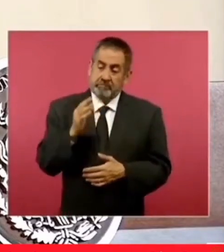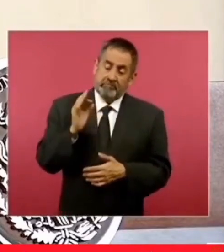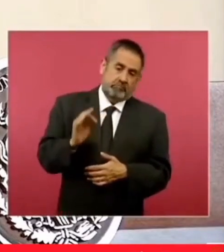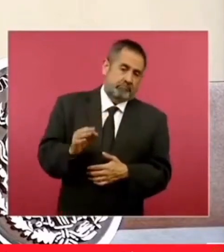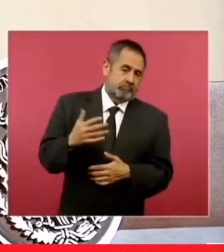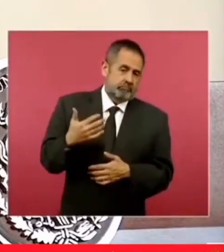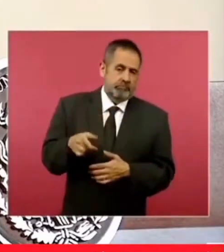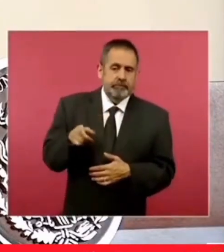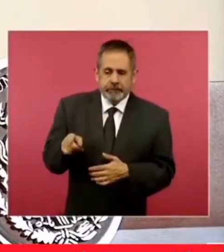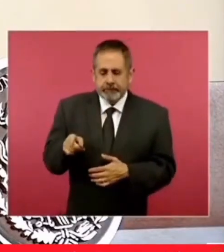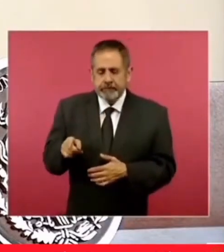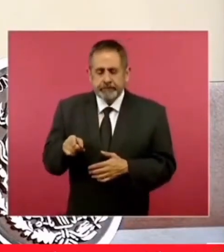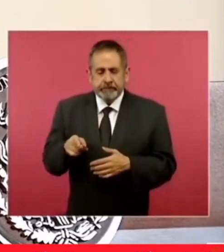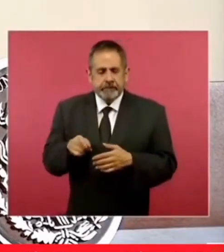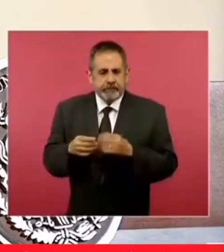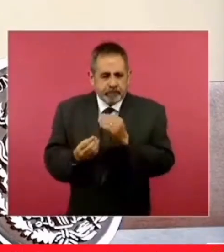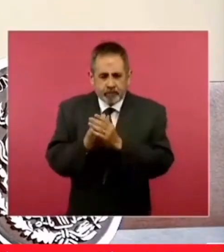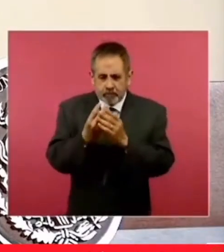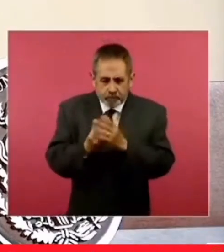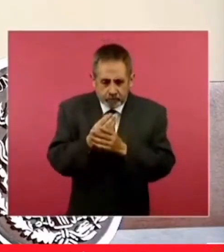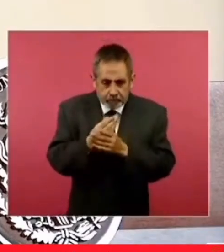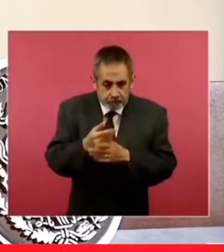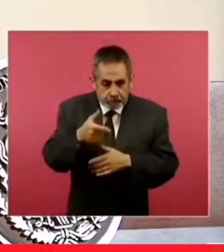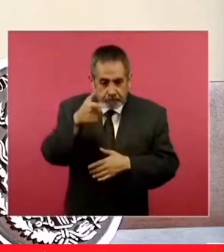tiempo construir futuro,